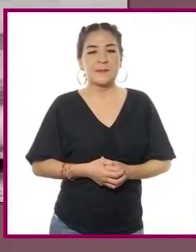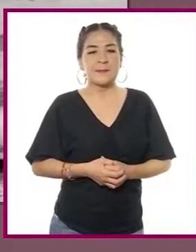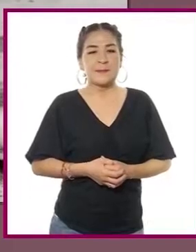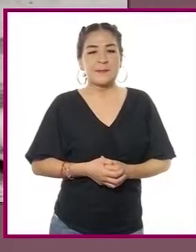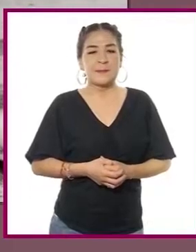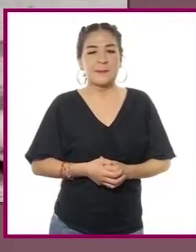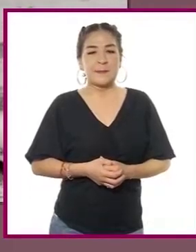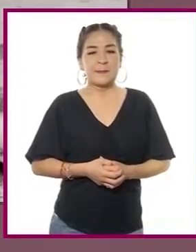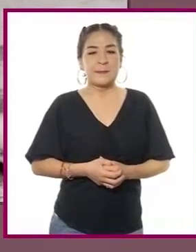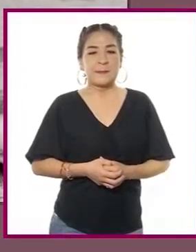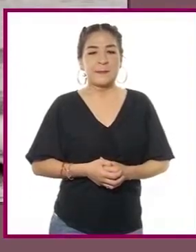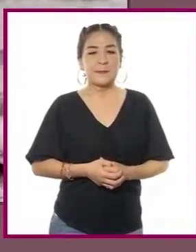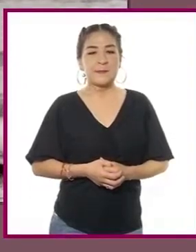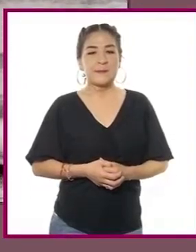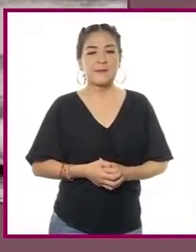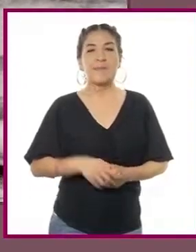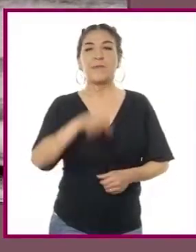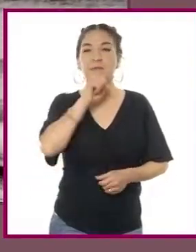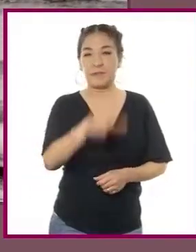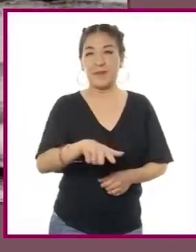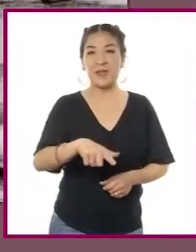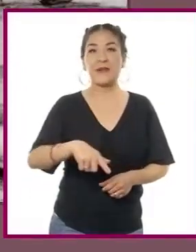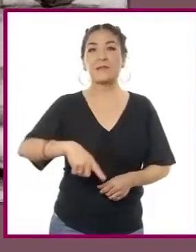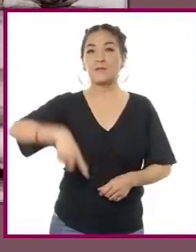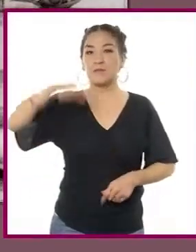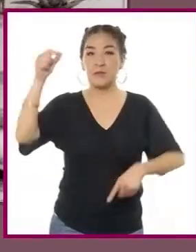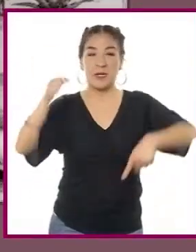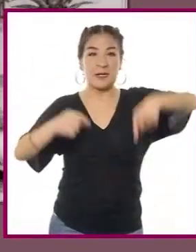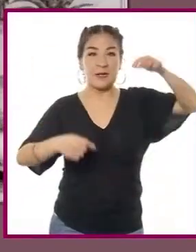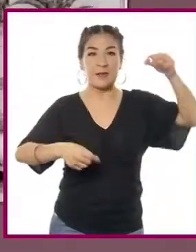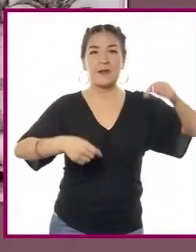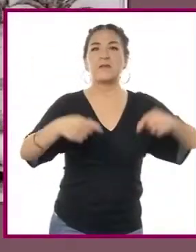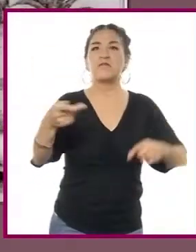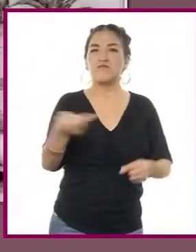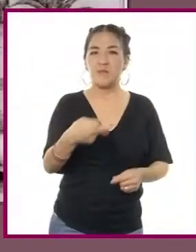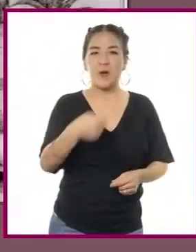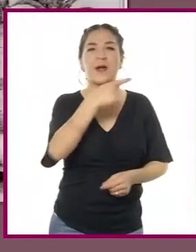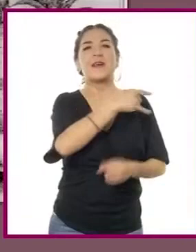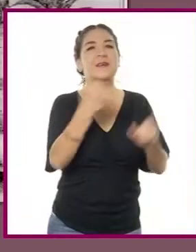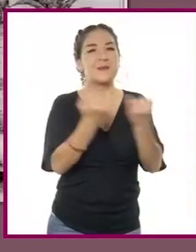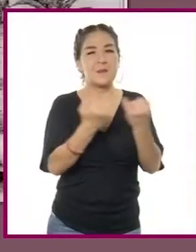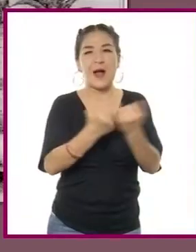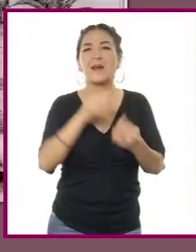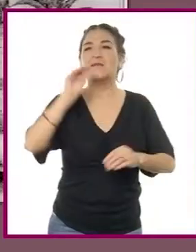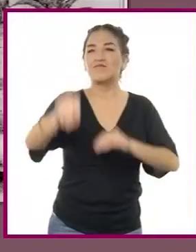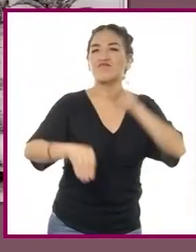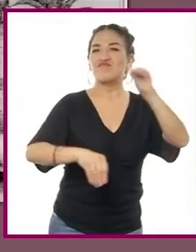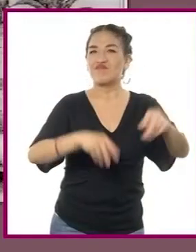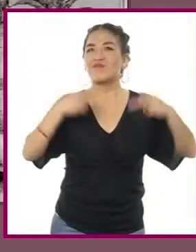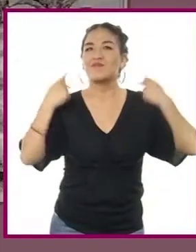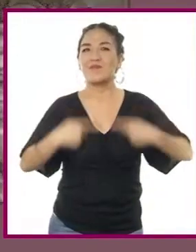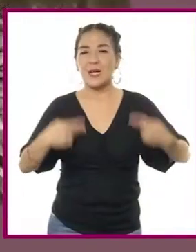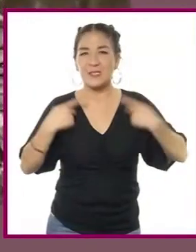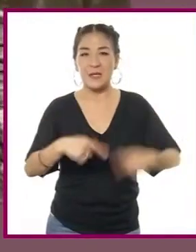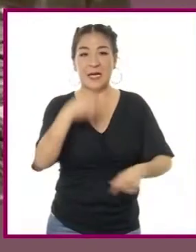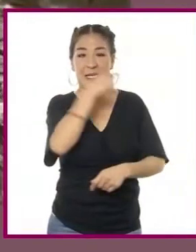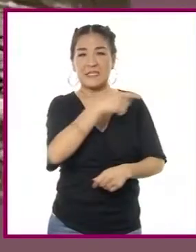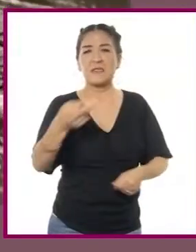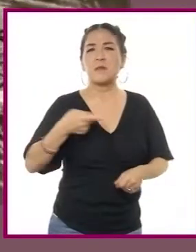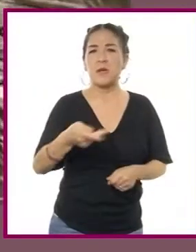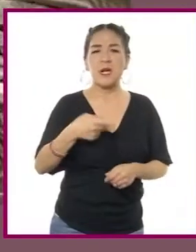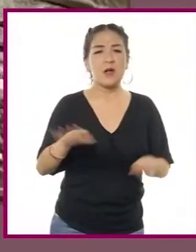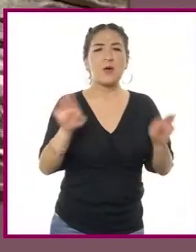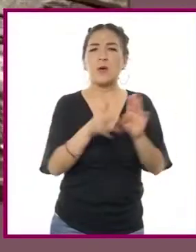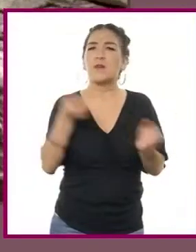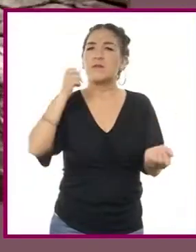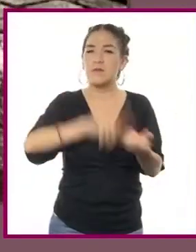Por su parte, el maguey continuó prodigando sus dones a mexicanos y conquistadores. Y en torno a esta planta se